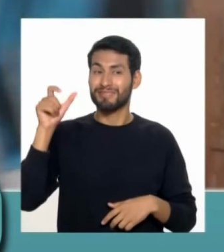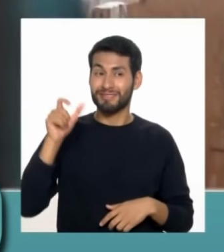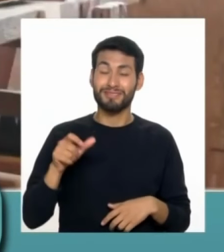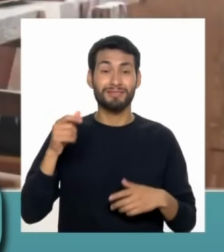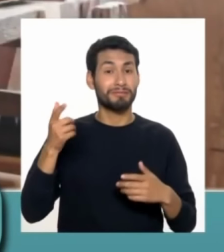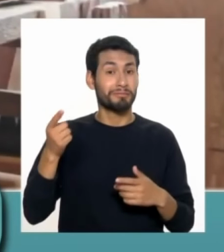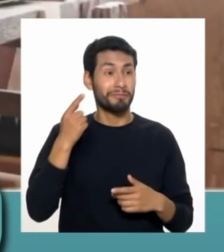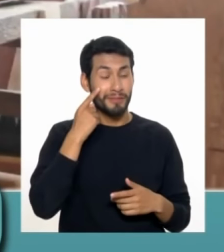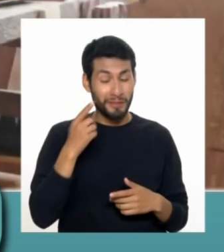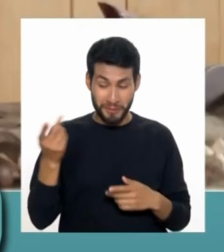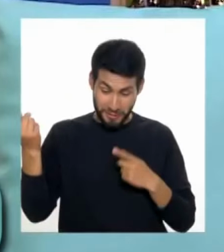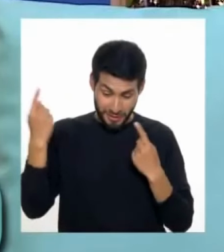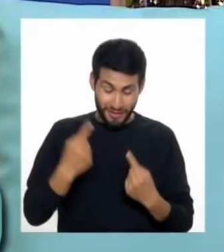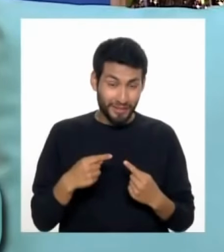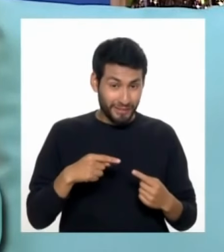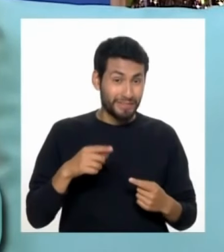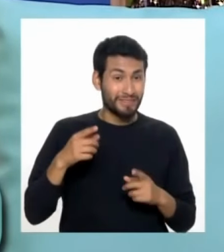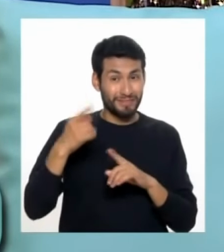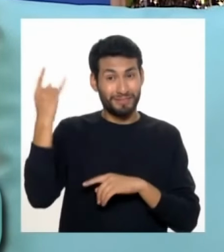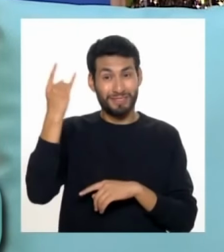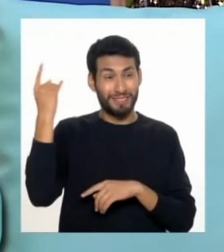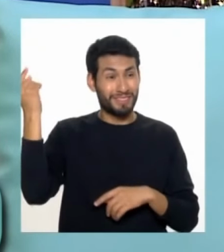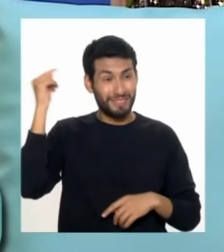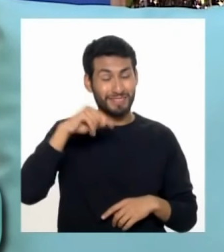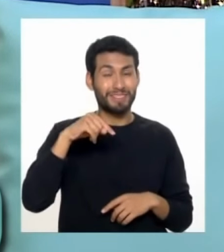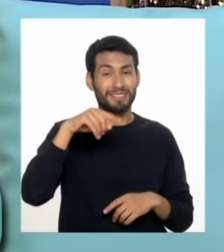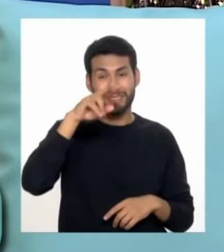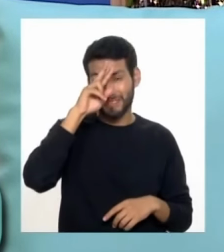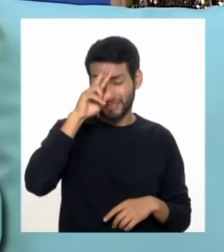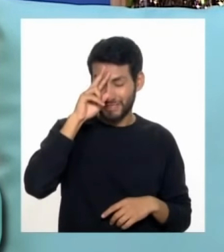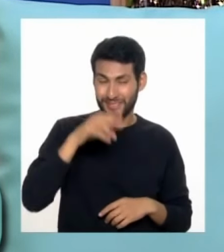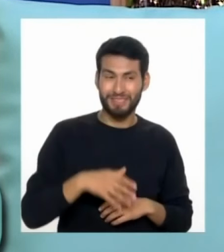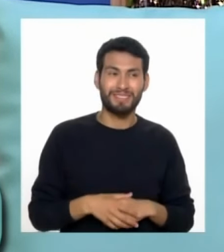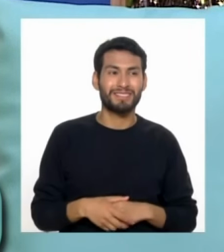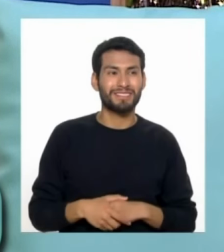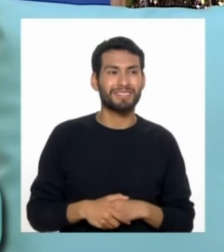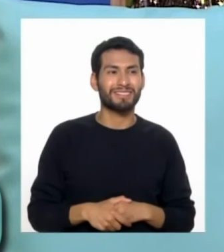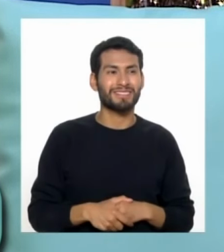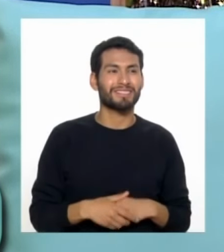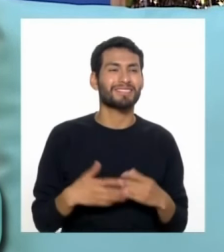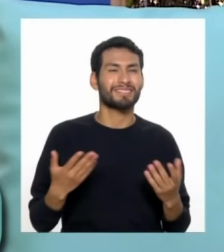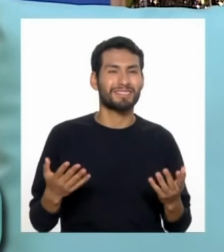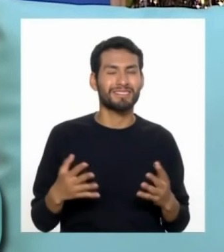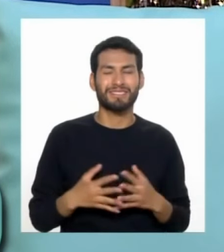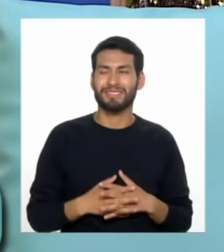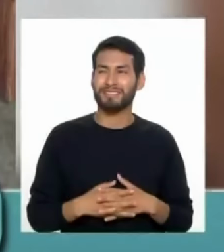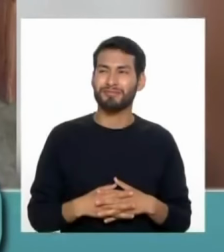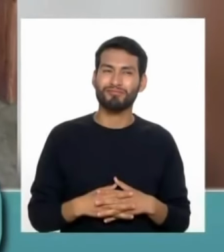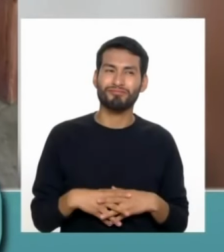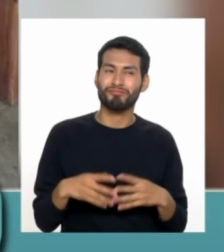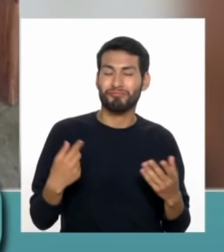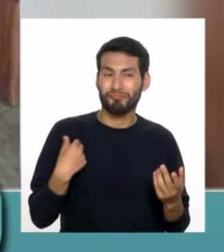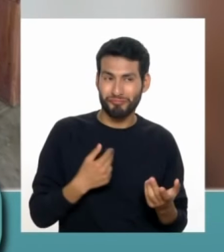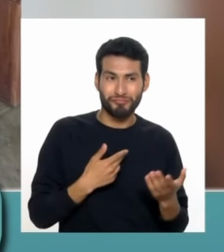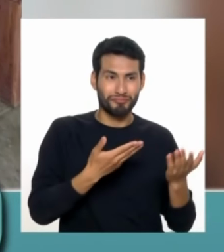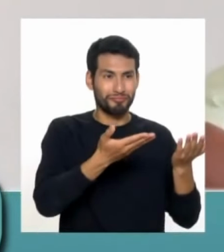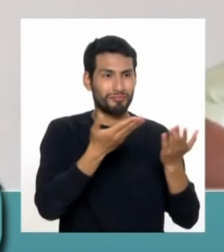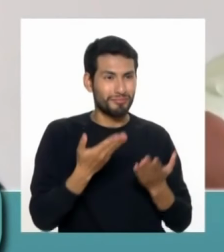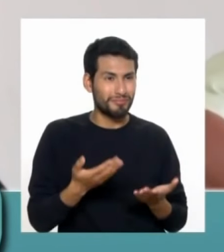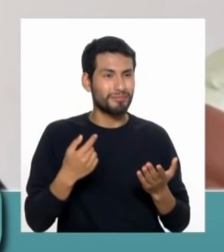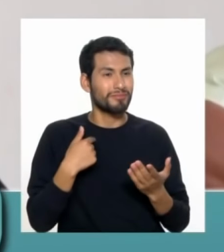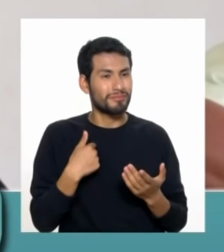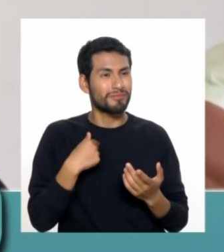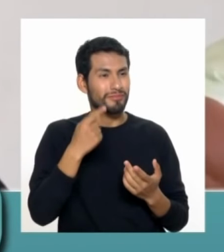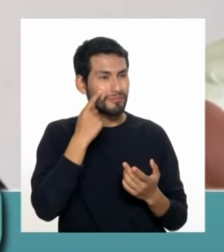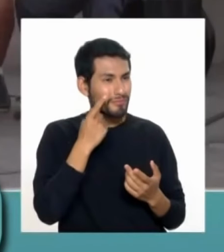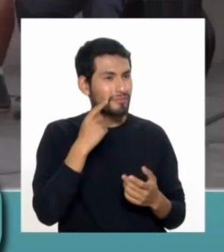oportunidad de conocer mi trabajo de Estados Unidos y viajó acá al Perú. Y lo recibimos en nuestro taller, quiso